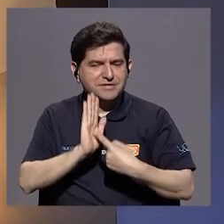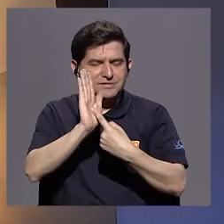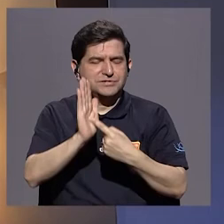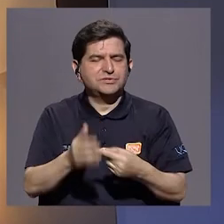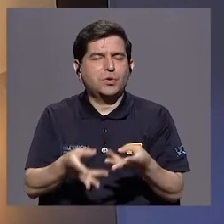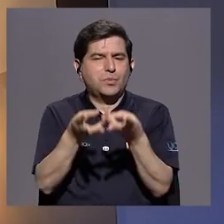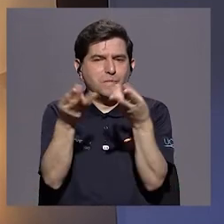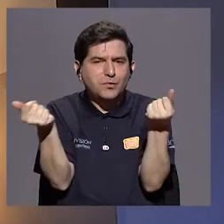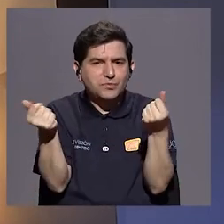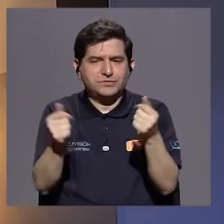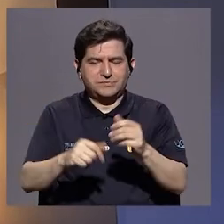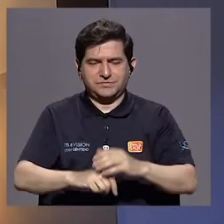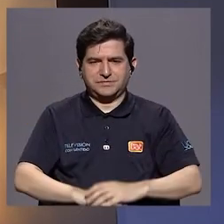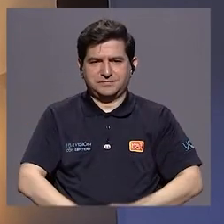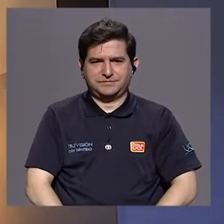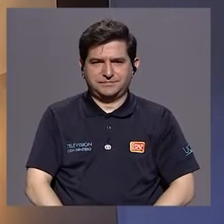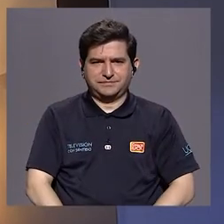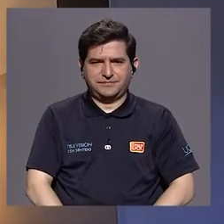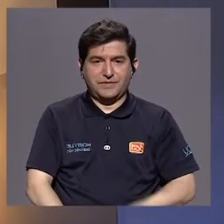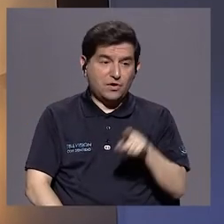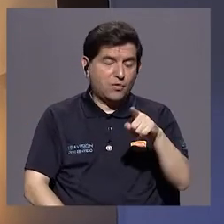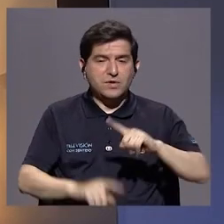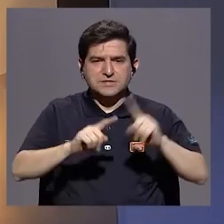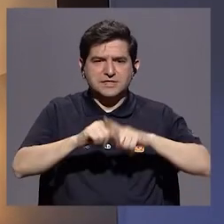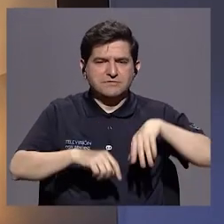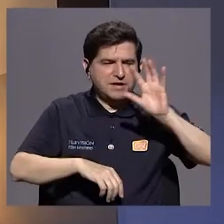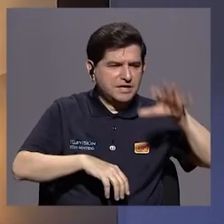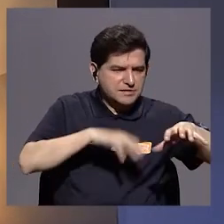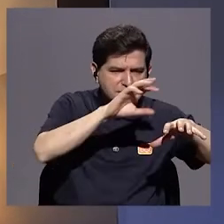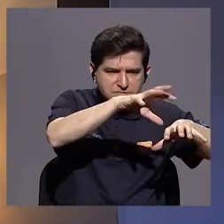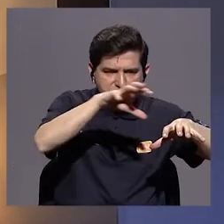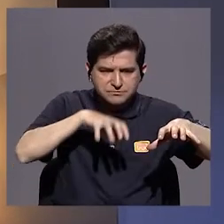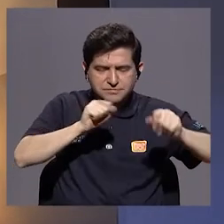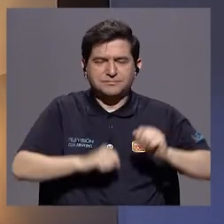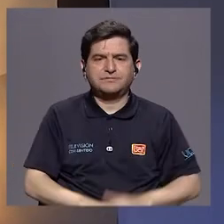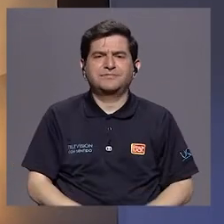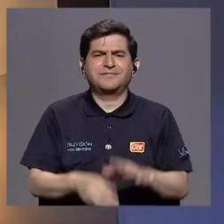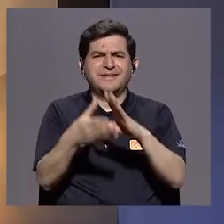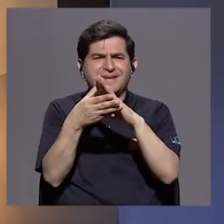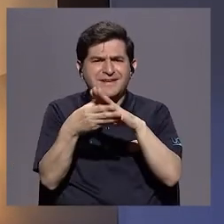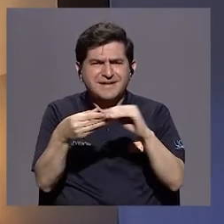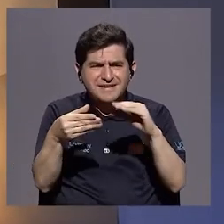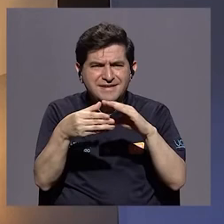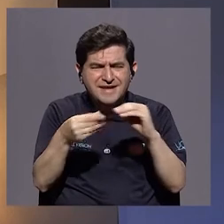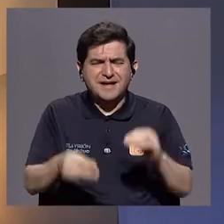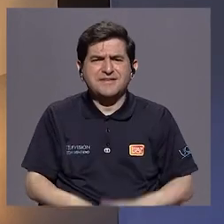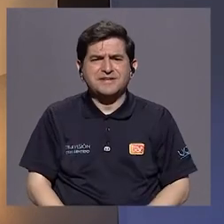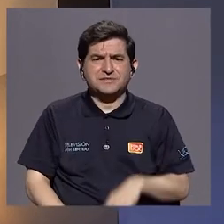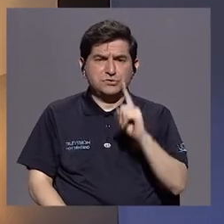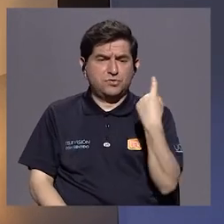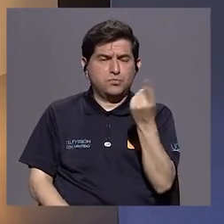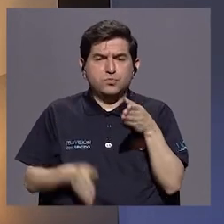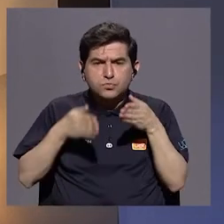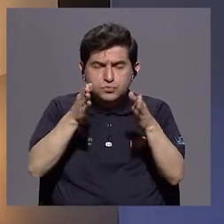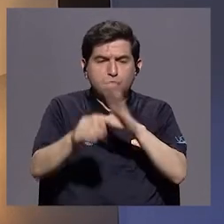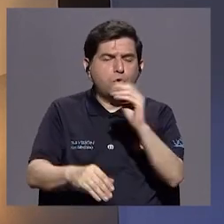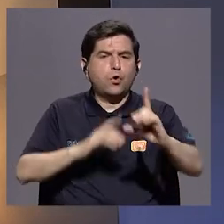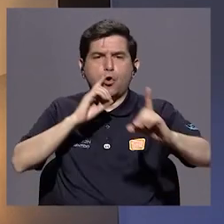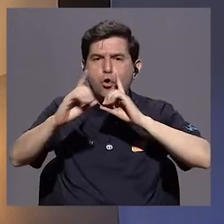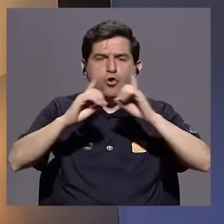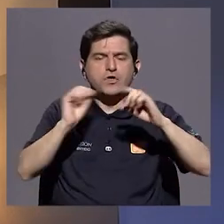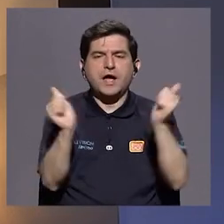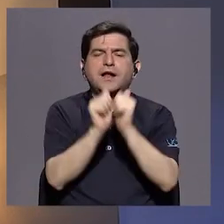exhibición o estas instalaciones es una narrativa unidireccional no se genera un diálogo